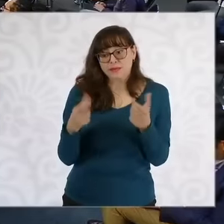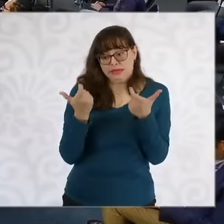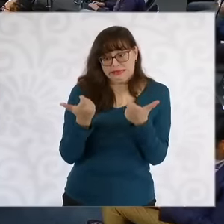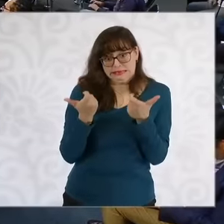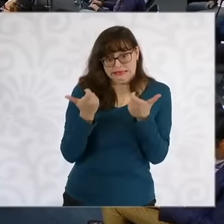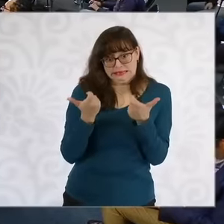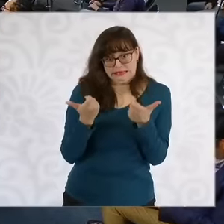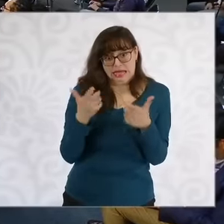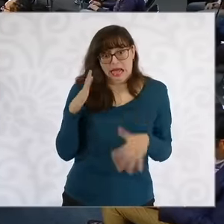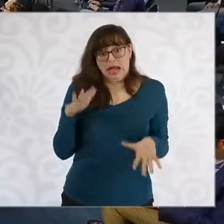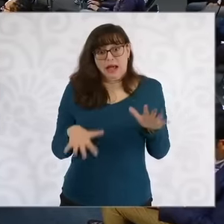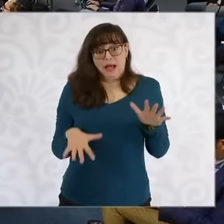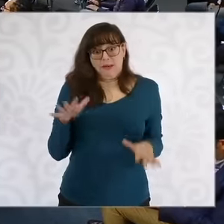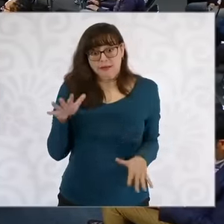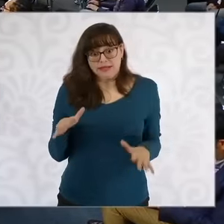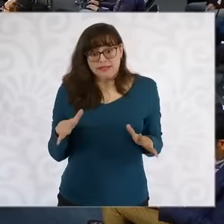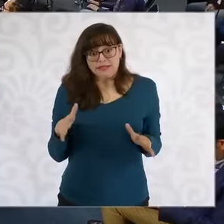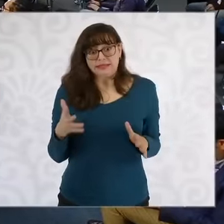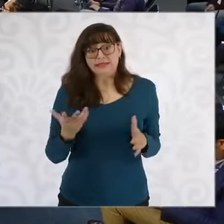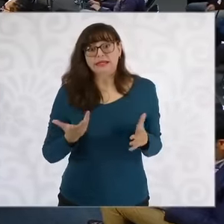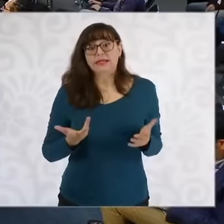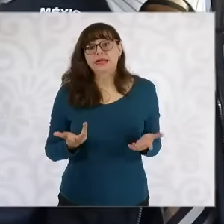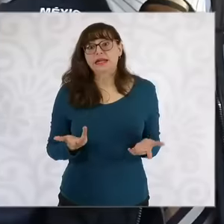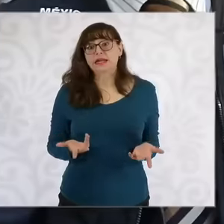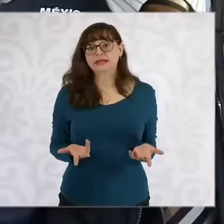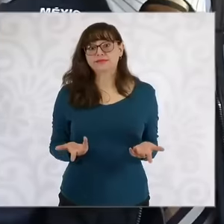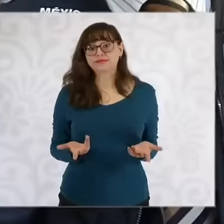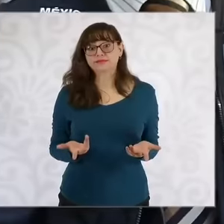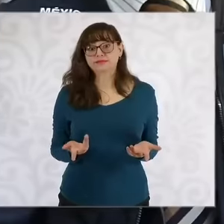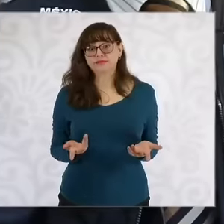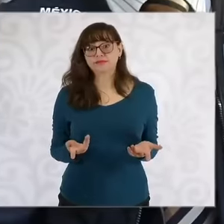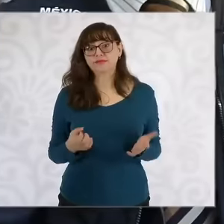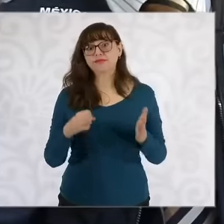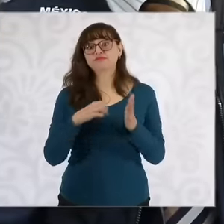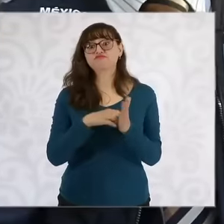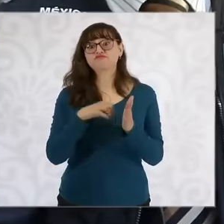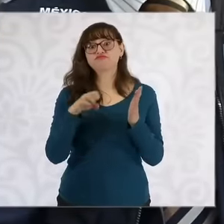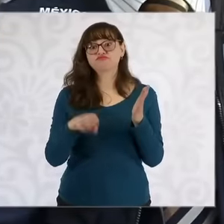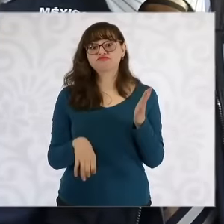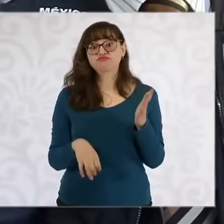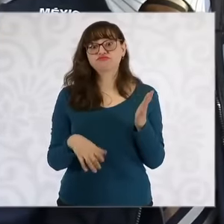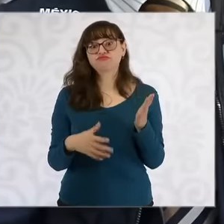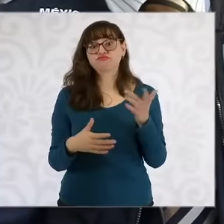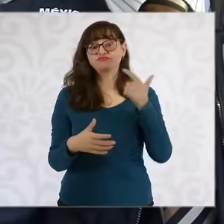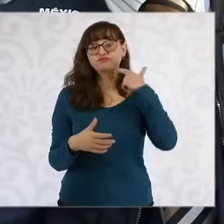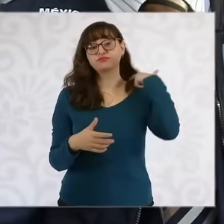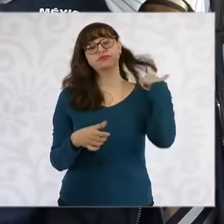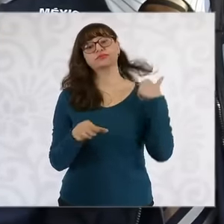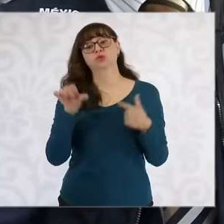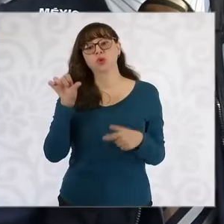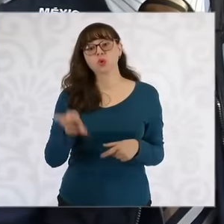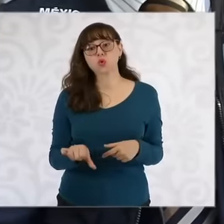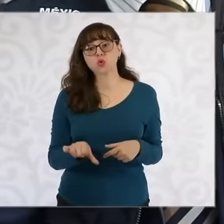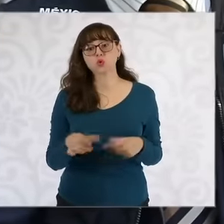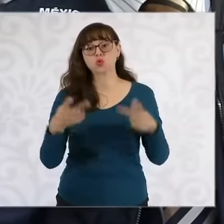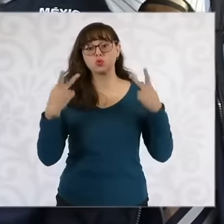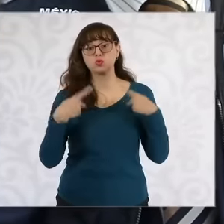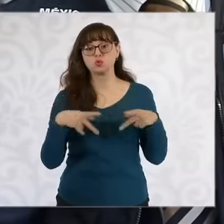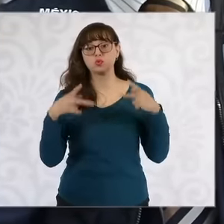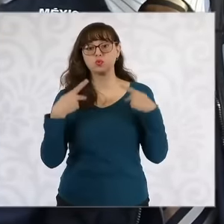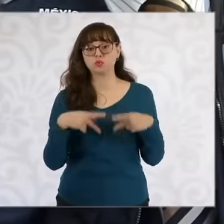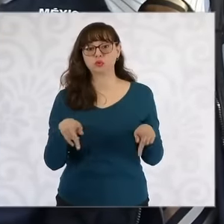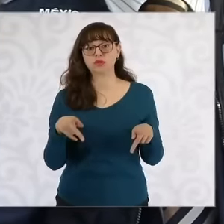que de pronto hoy... Hoy, por ejemplo, hay medicamentos para la gente que vive con